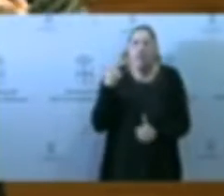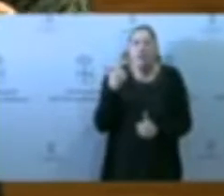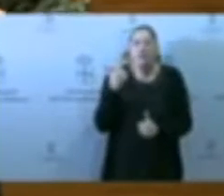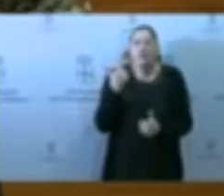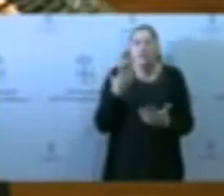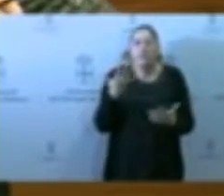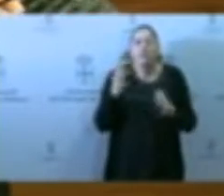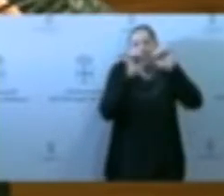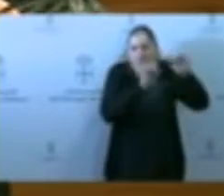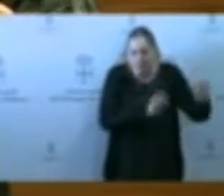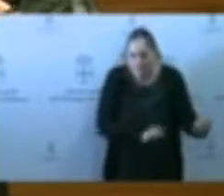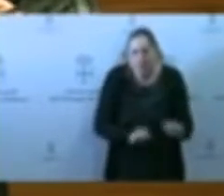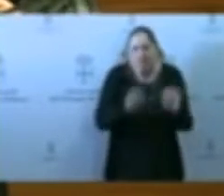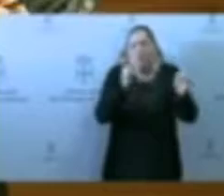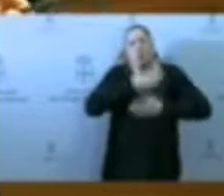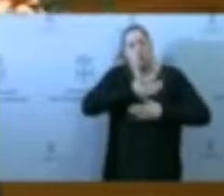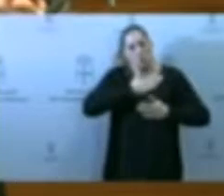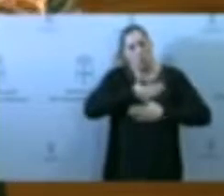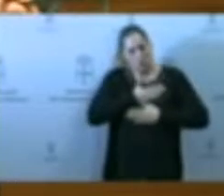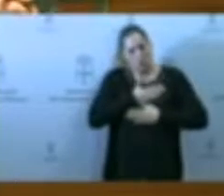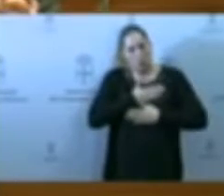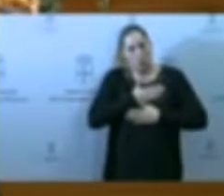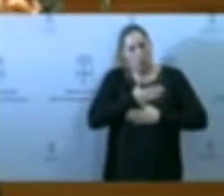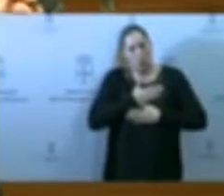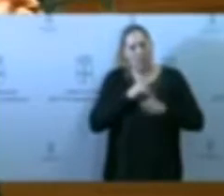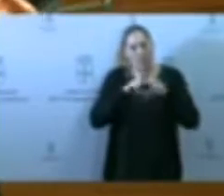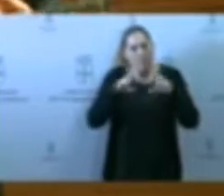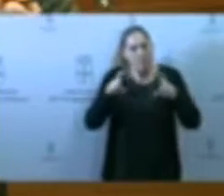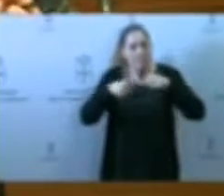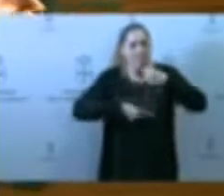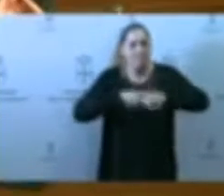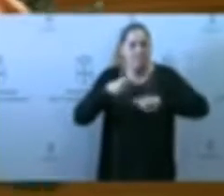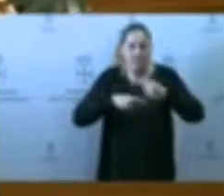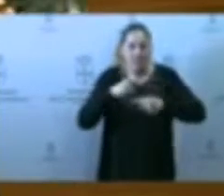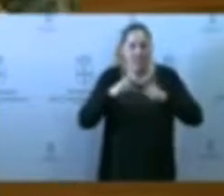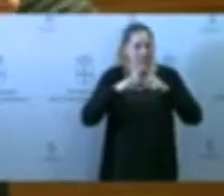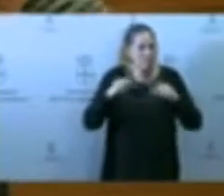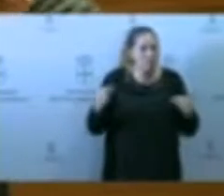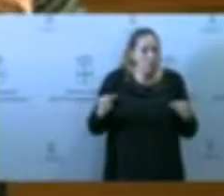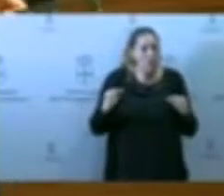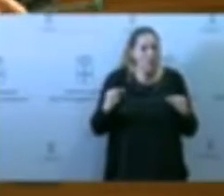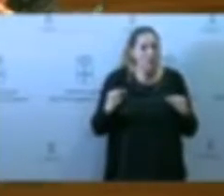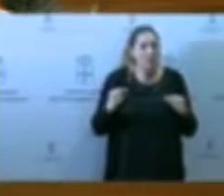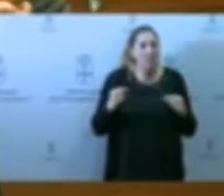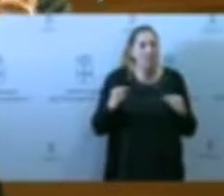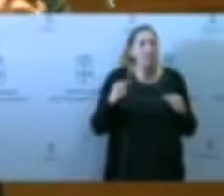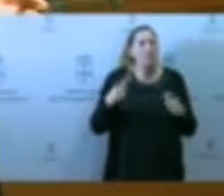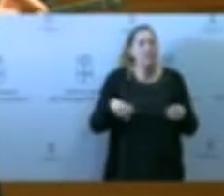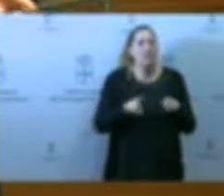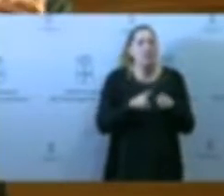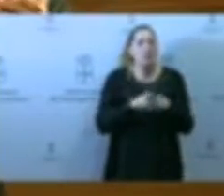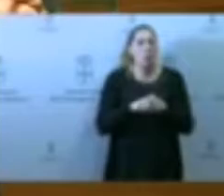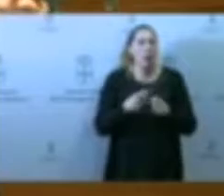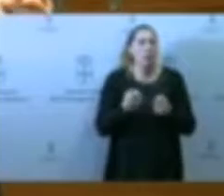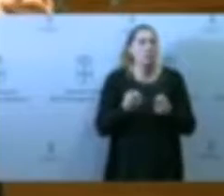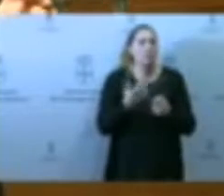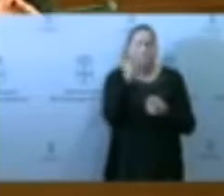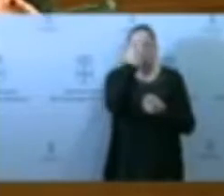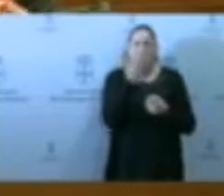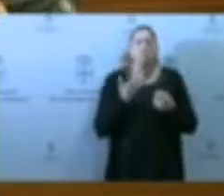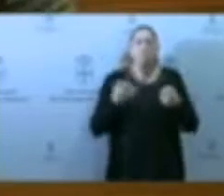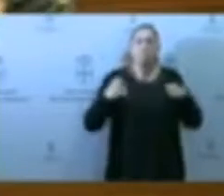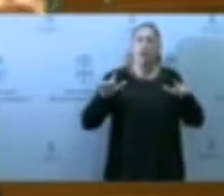presidente, defendiendo lo nuestro. Las empresas familiares en Asturias son, desde luego, el emblema industrial de Asturias